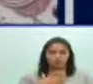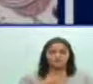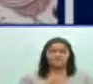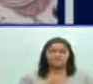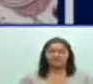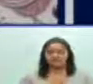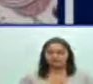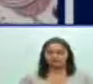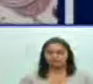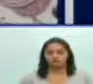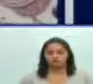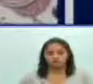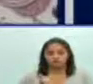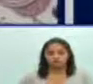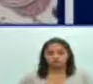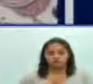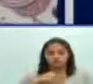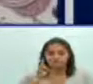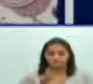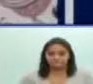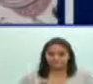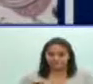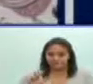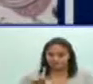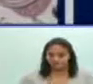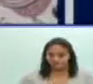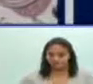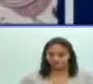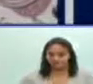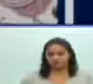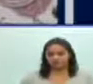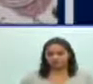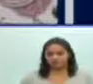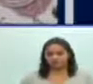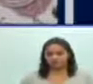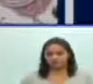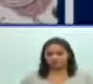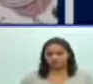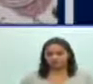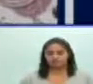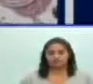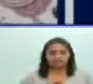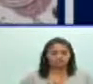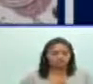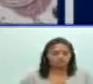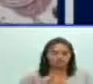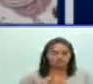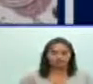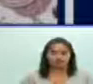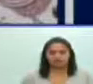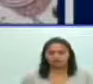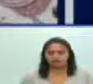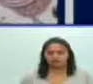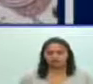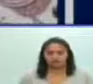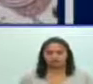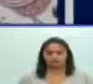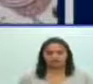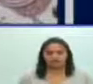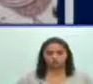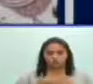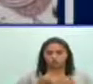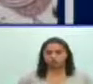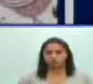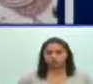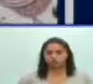utilizo ese mismo mi, pero con otra funcionalidad, con otra intención. Este mi primero, que